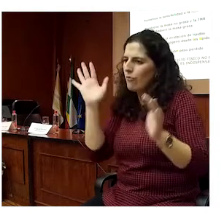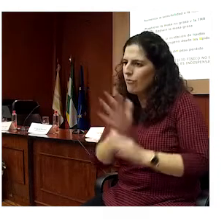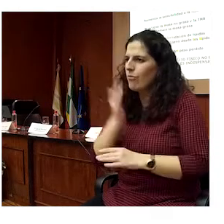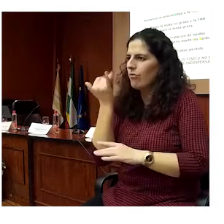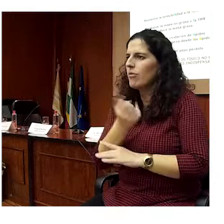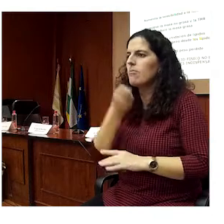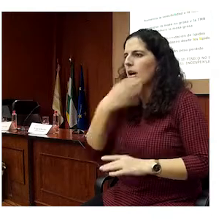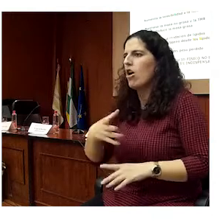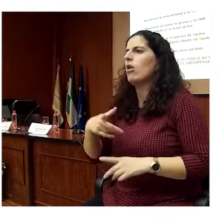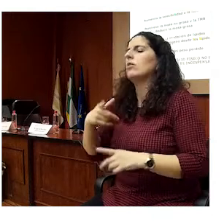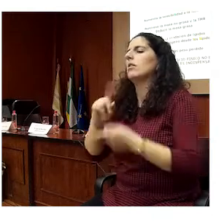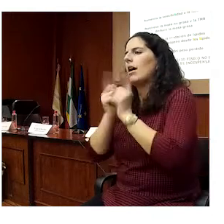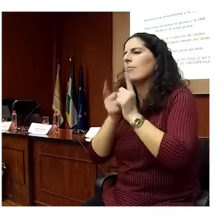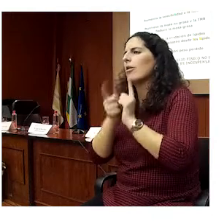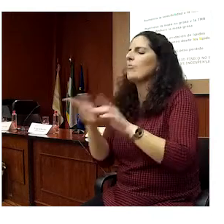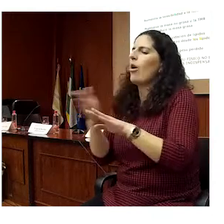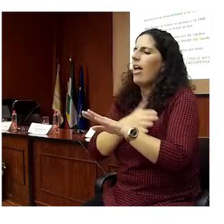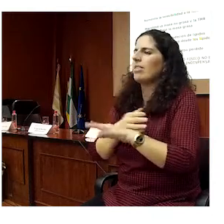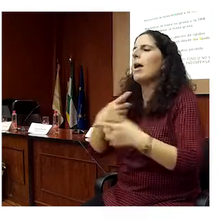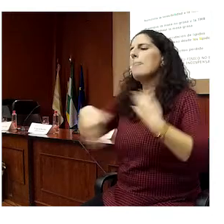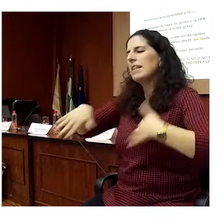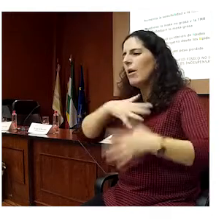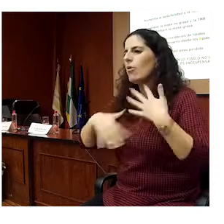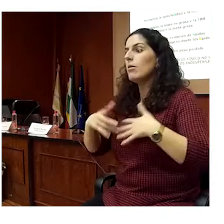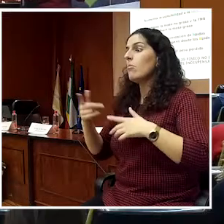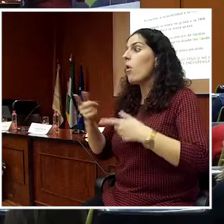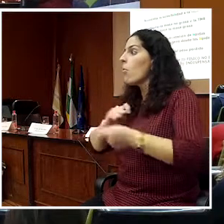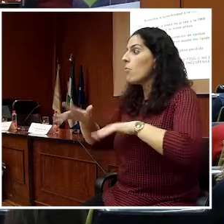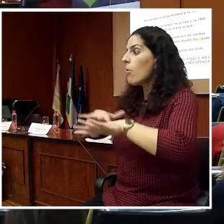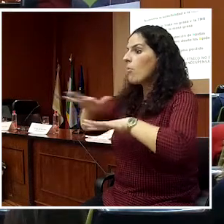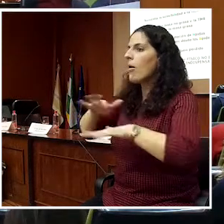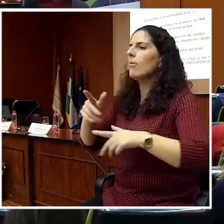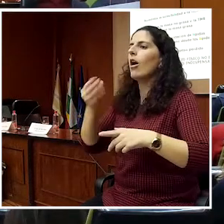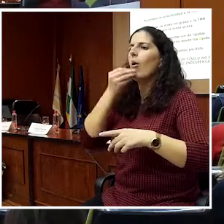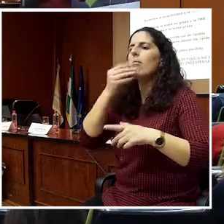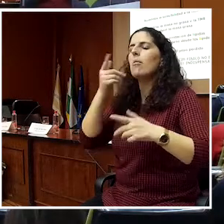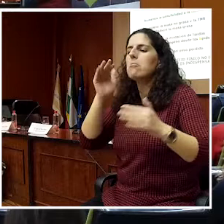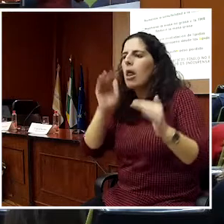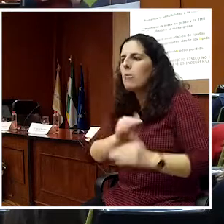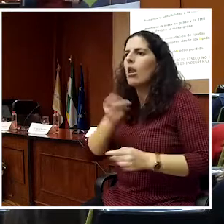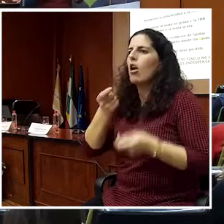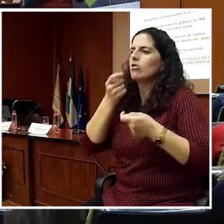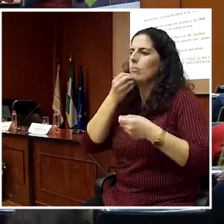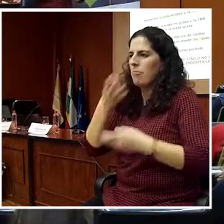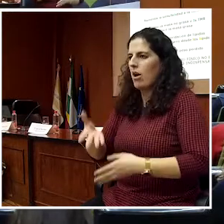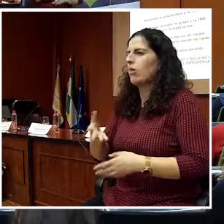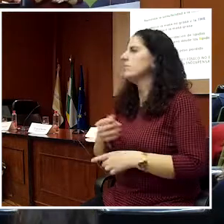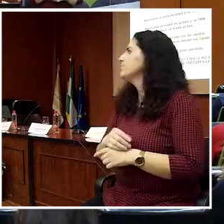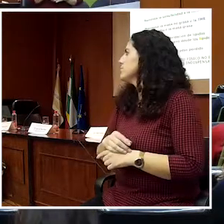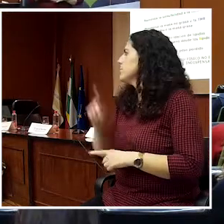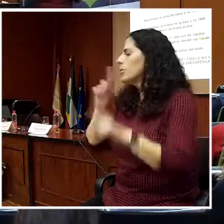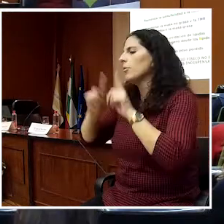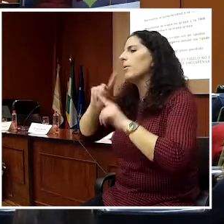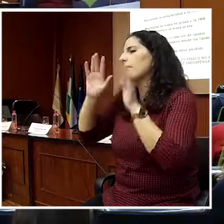va a condicionar una serie de cambios metabólicos que van a implicar que no tengamos todo ese desarrollo del